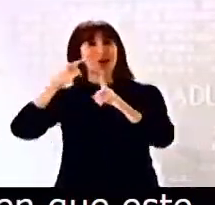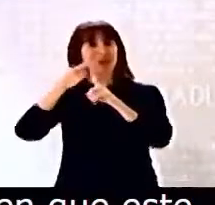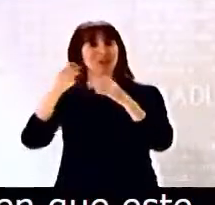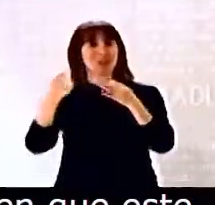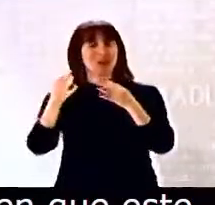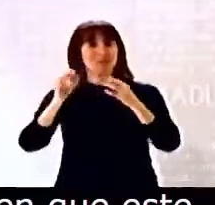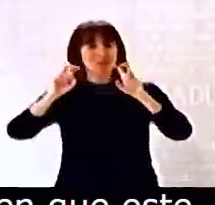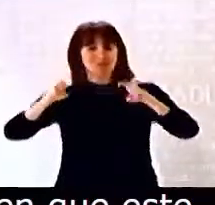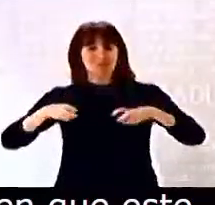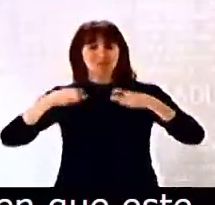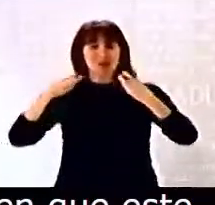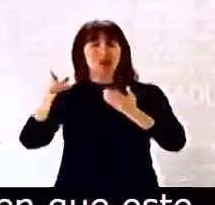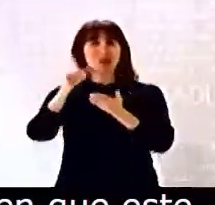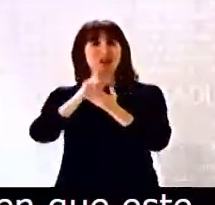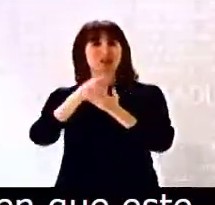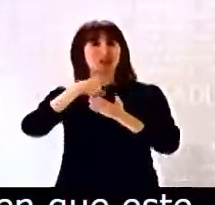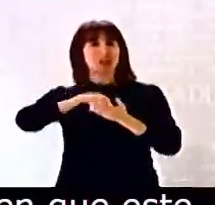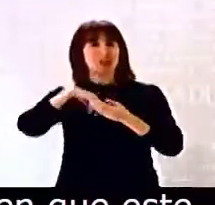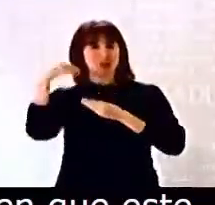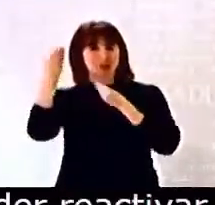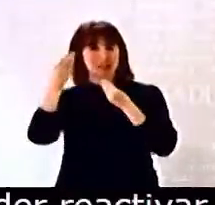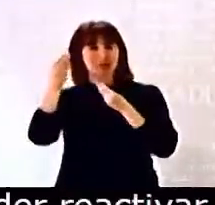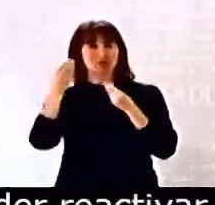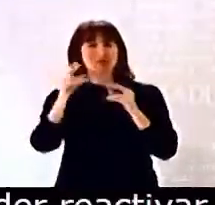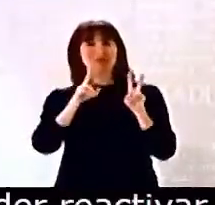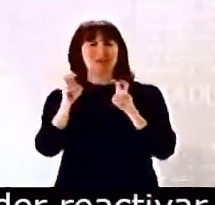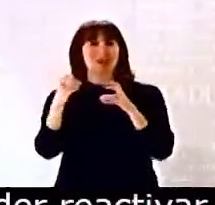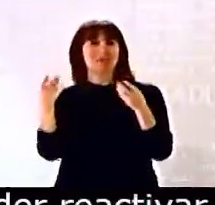reactivar lo que entendemos que debe ser